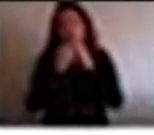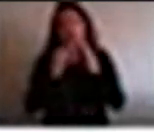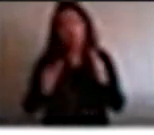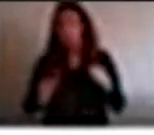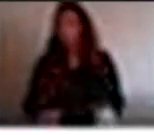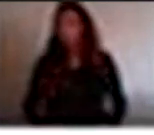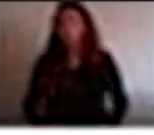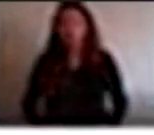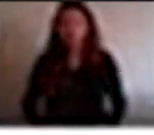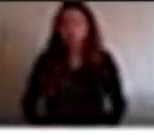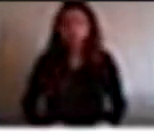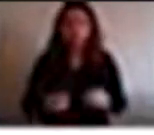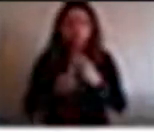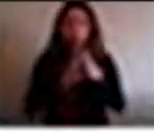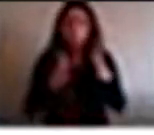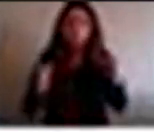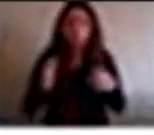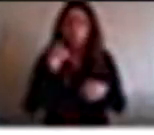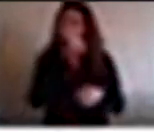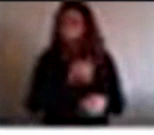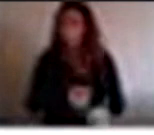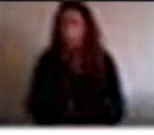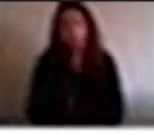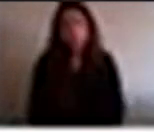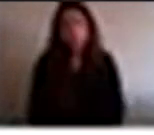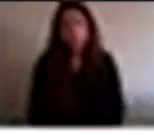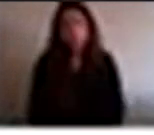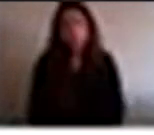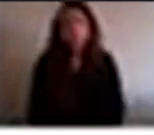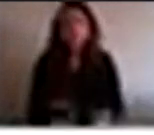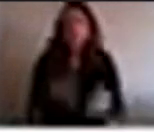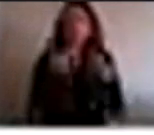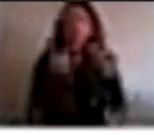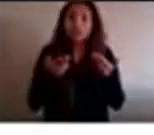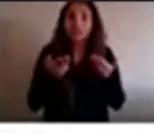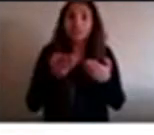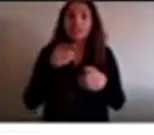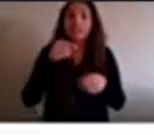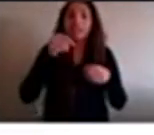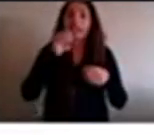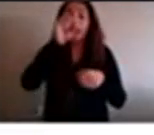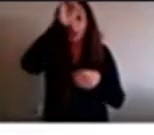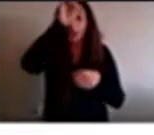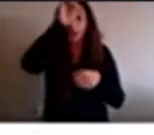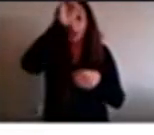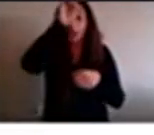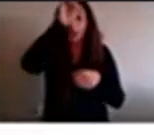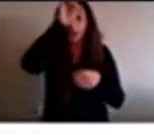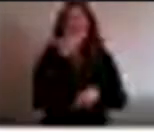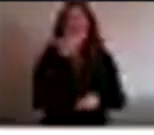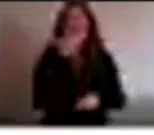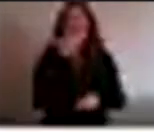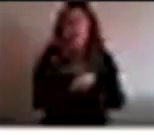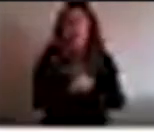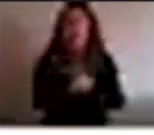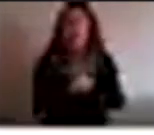personas con discapacidad o familiares cuidadores de personas con discapacidad puedan abordar el teletrabajo como una